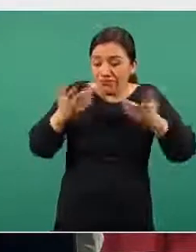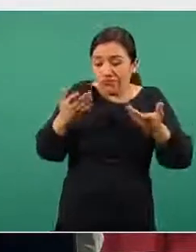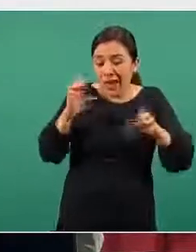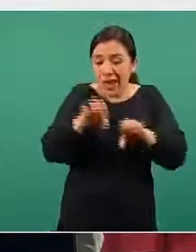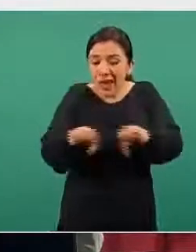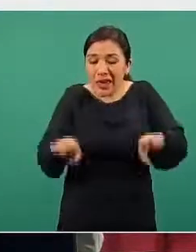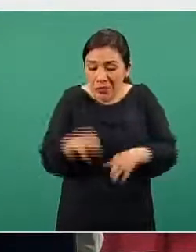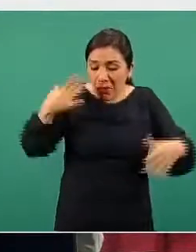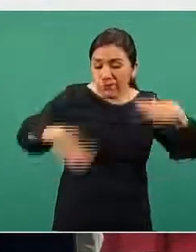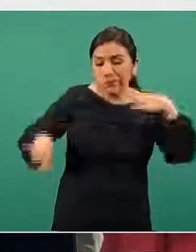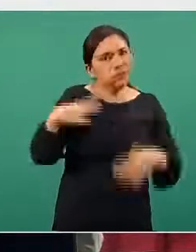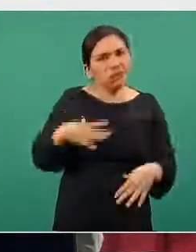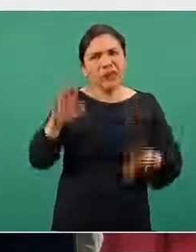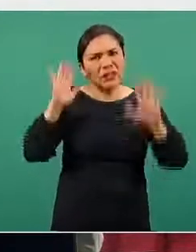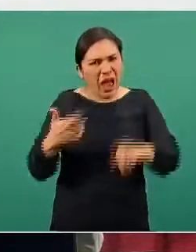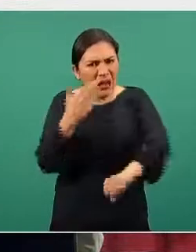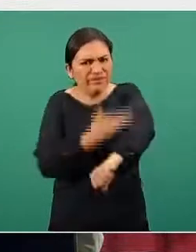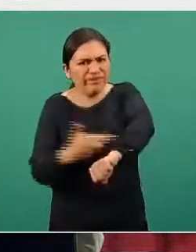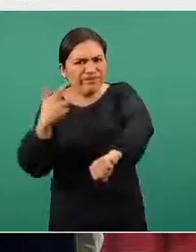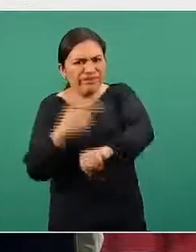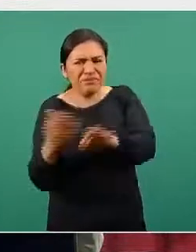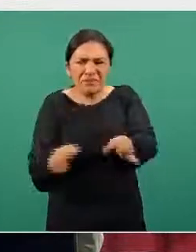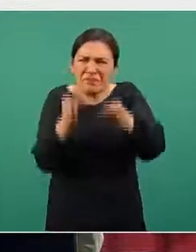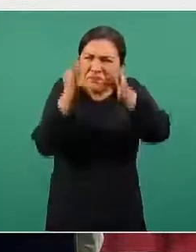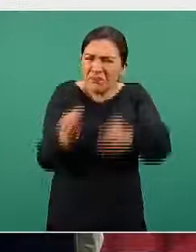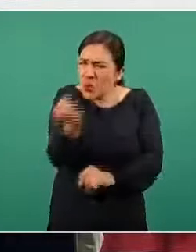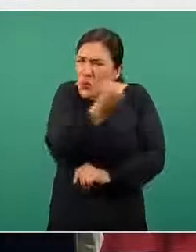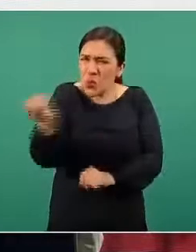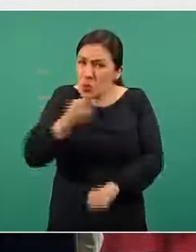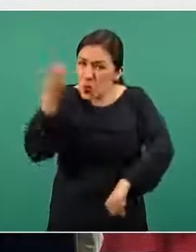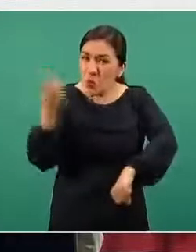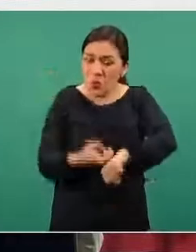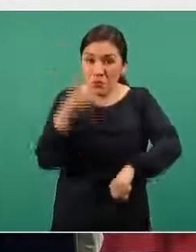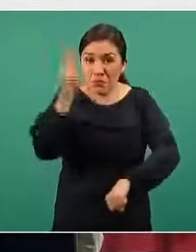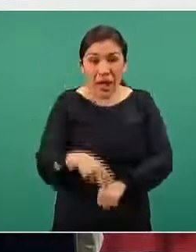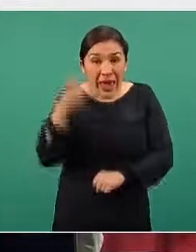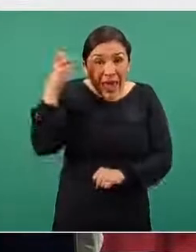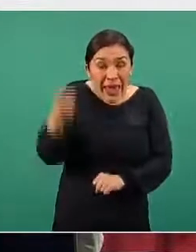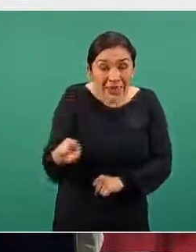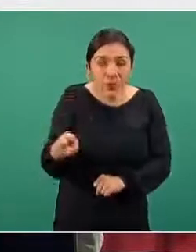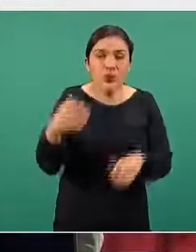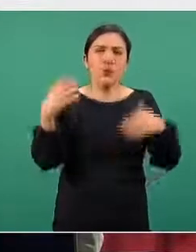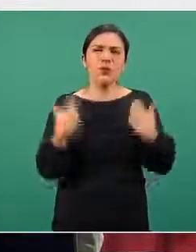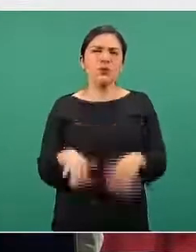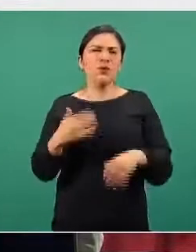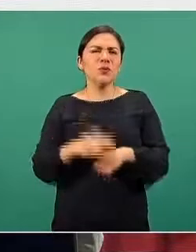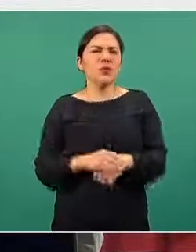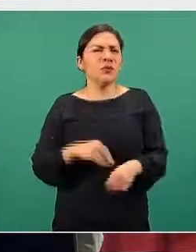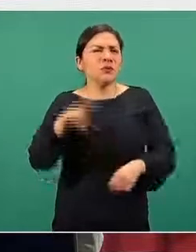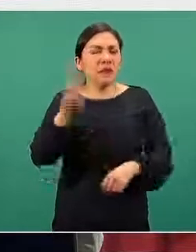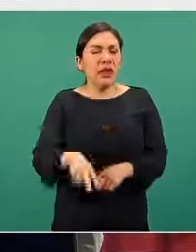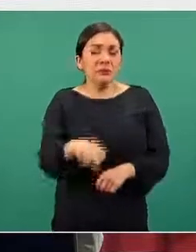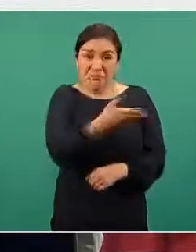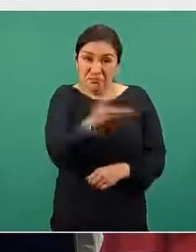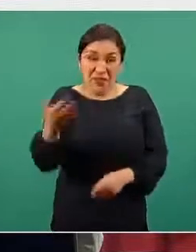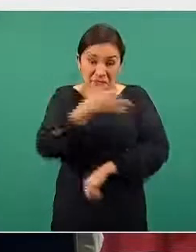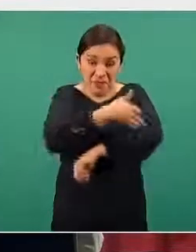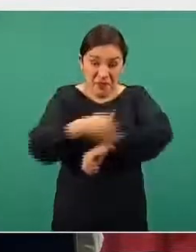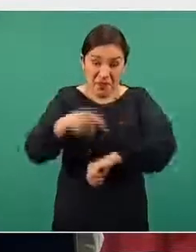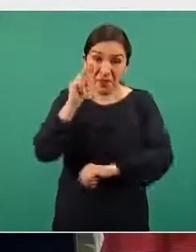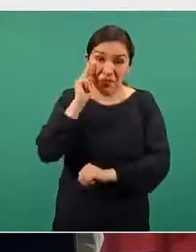estricto. Y eso, señoras, señores, familia